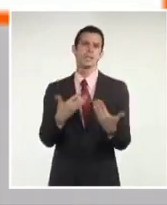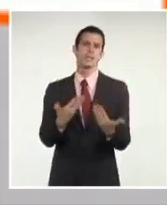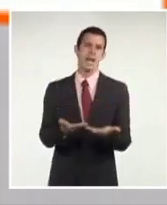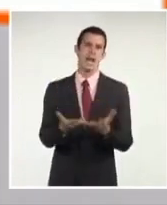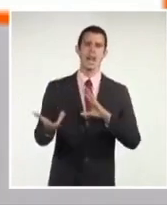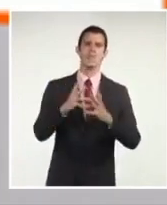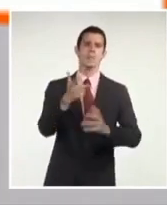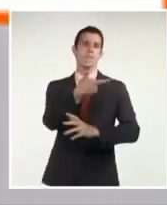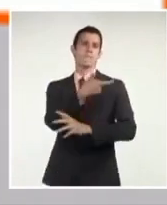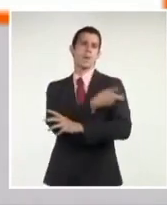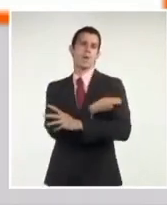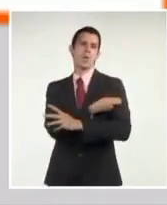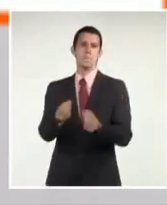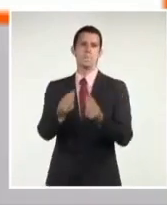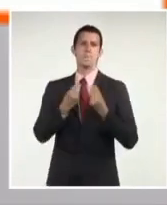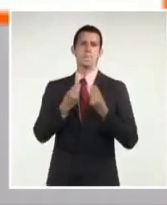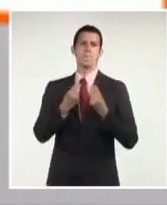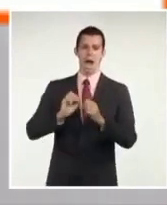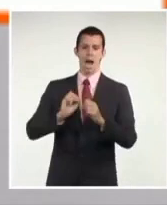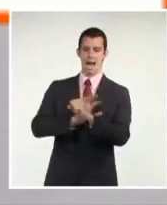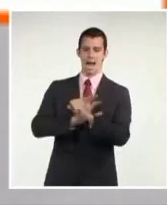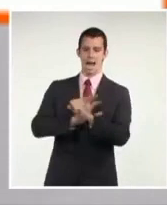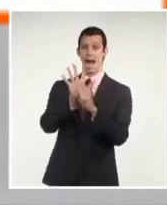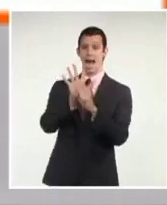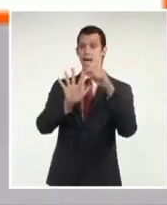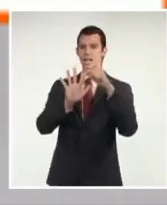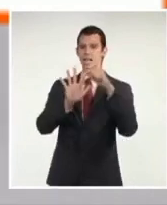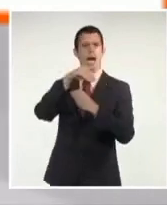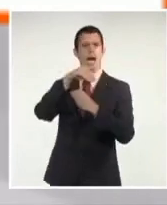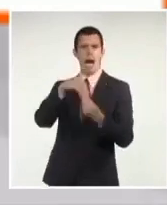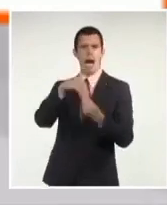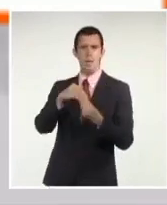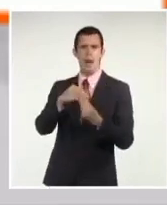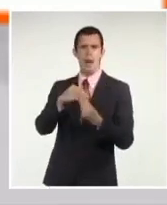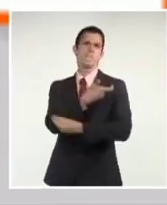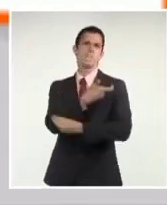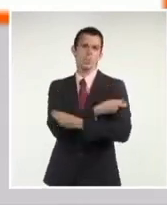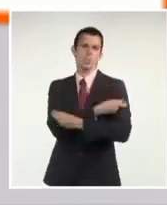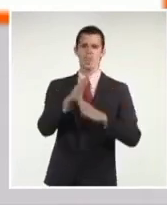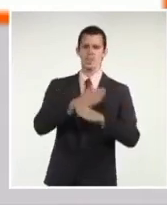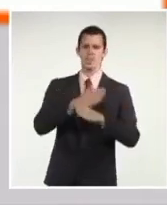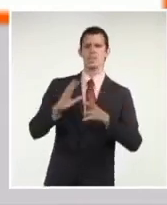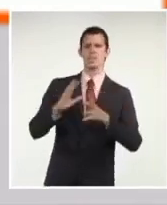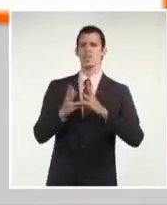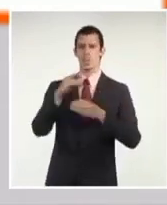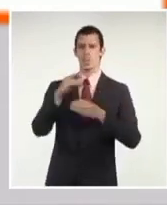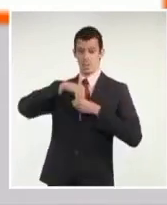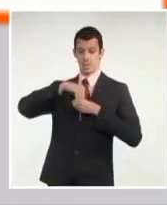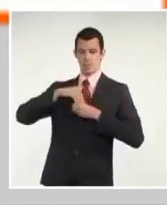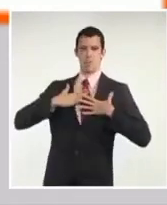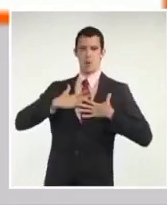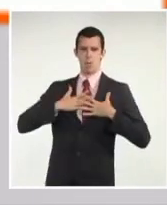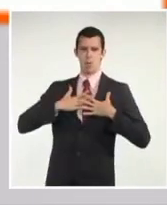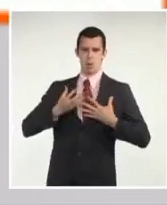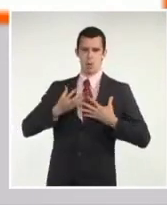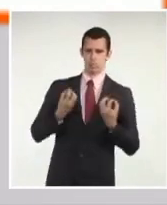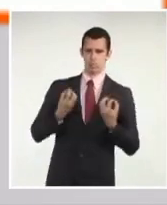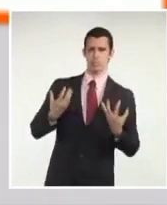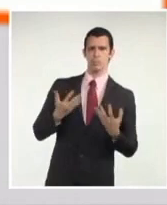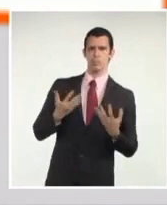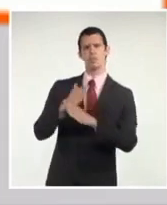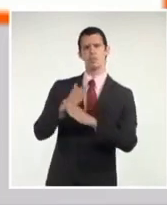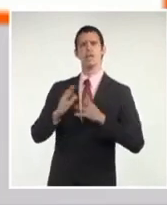vacuna y de la unión a los anticuerpos. La vigilancia genómica, la siguiente. Bueno, esto